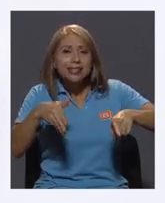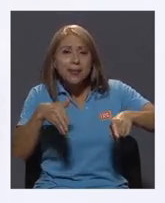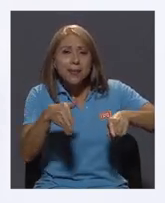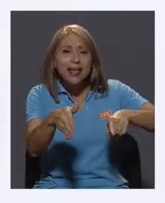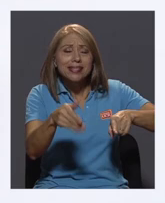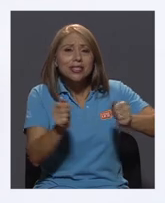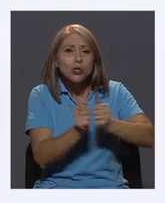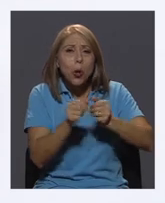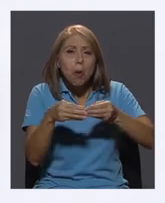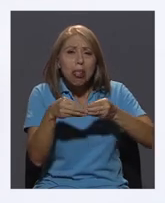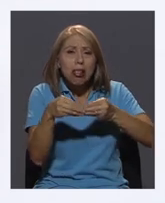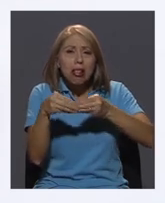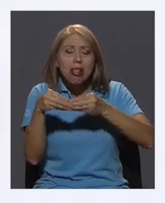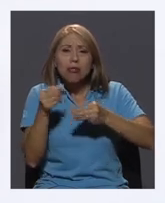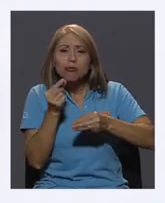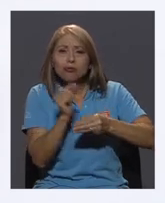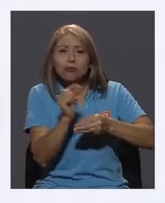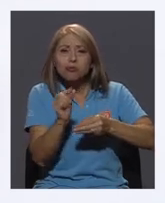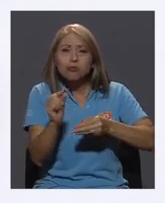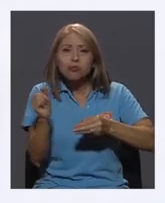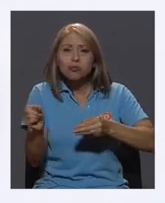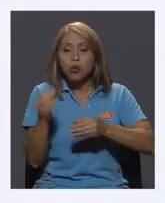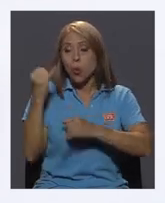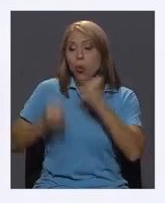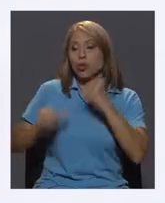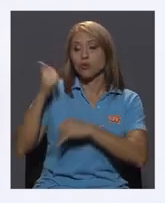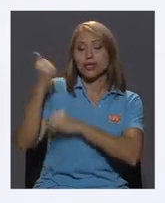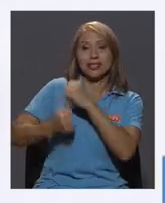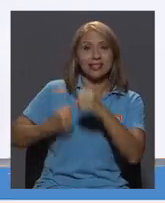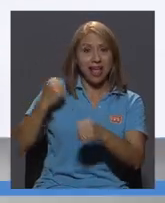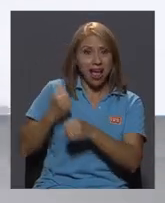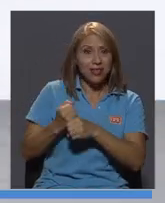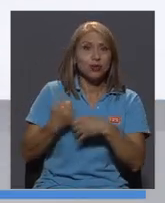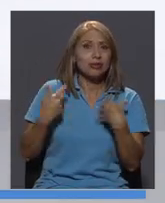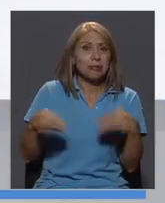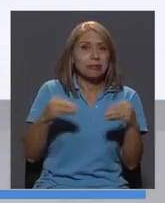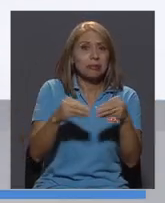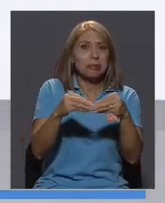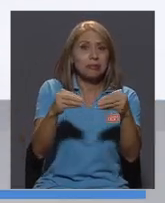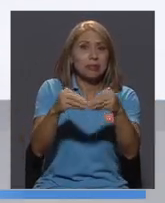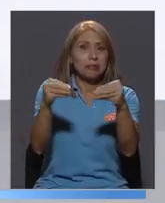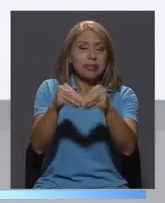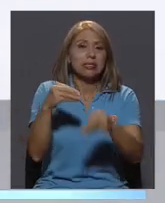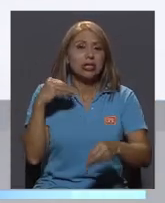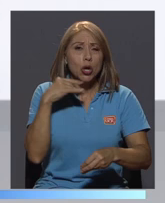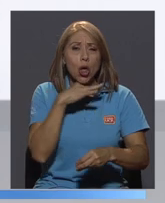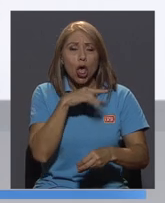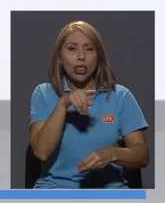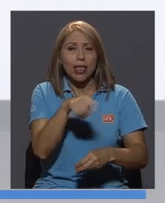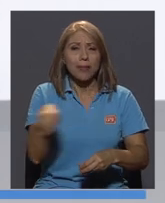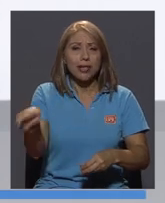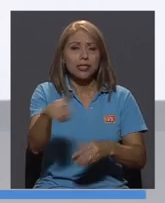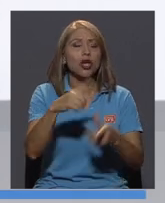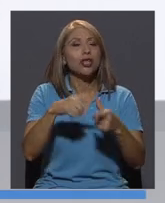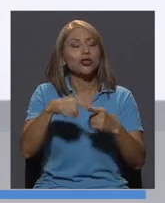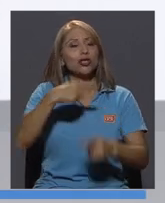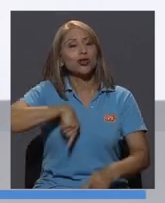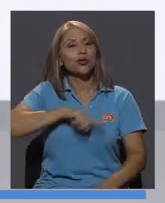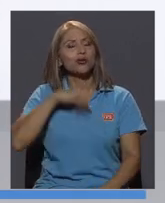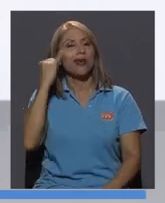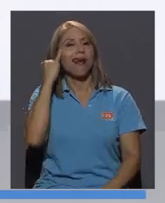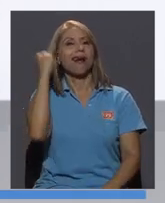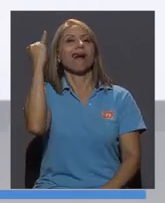especialmente la última década que ha venido en aumento tanto la producción como la contaminación de ahí surgió la